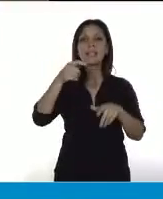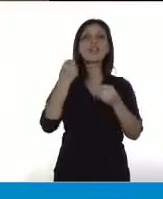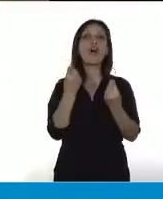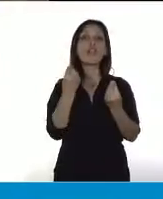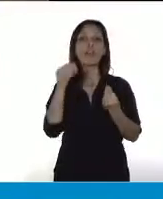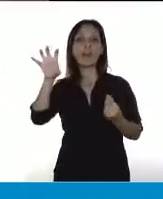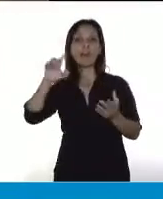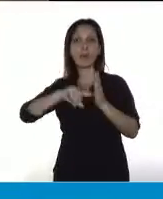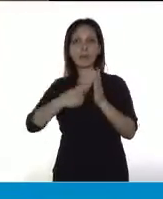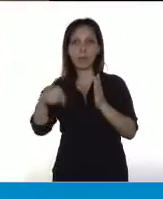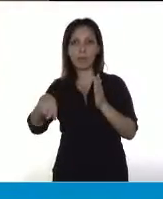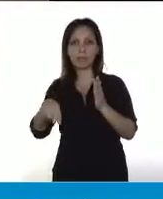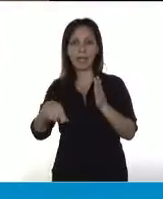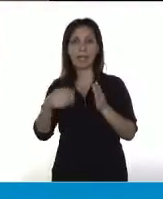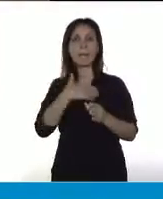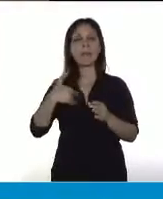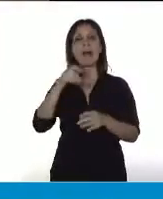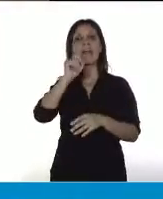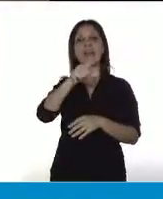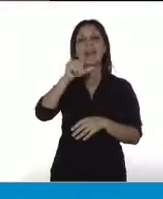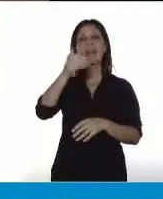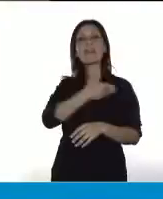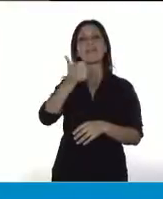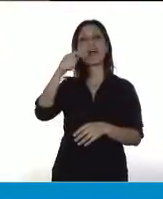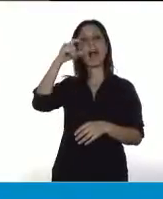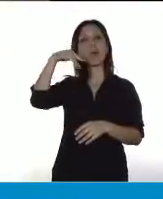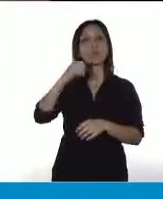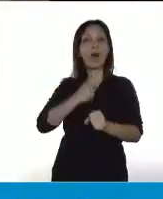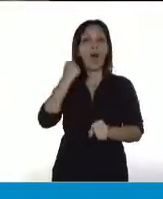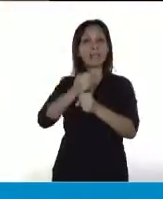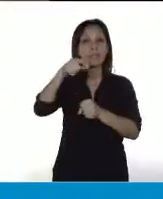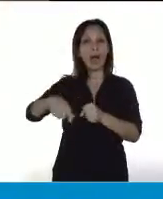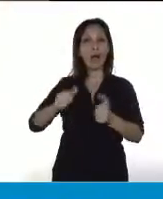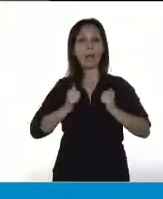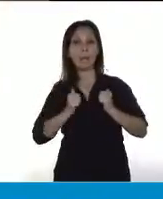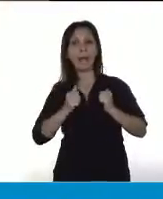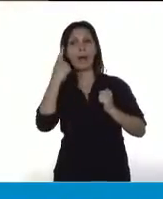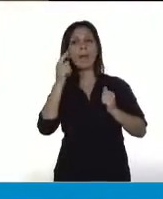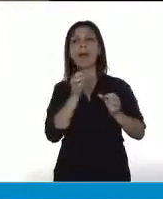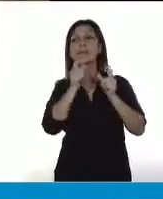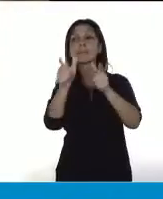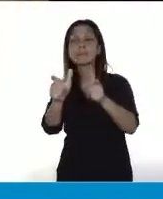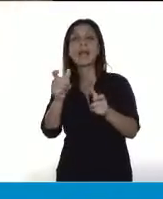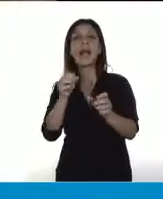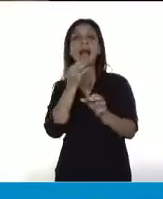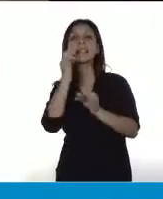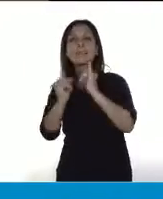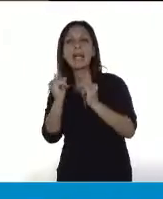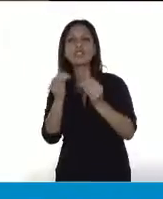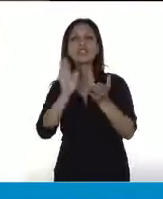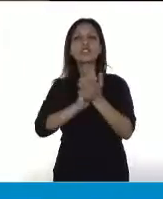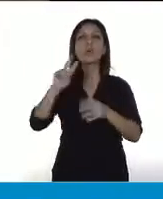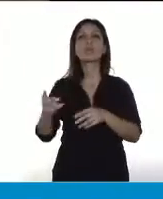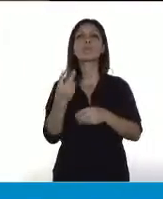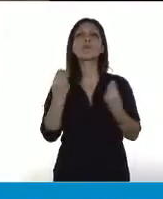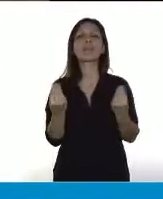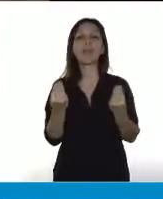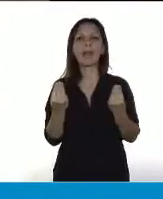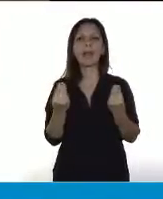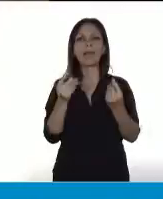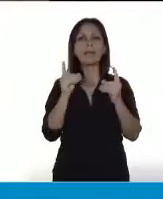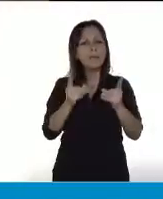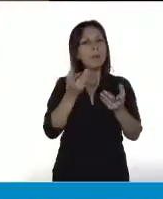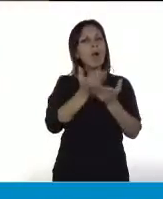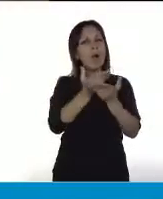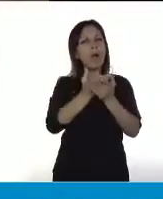provincia. La mamá de Facundo Castro, por ejemplo, sigue esperando que el Estado le explique qué pasó con su hijo y sigue exigiendo justicia.